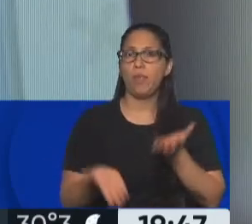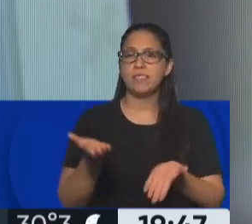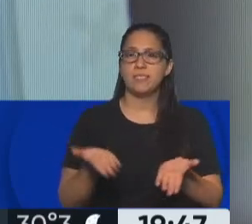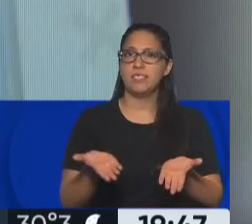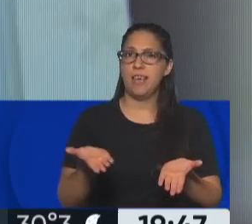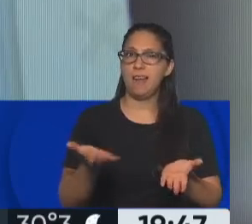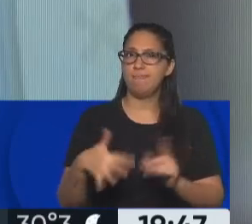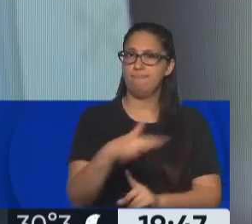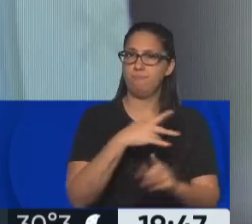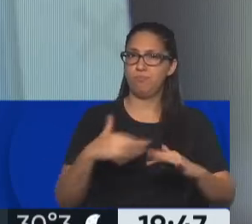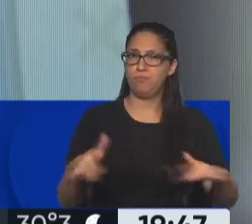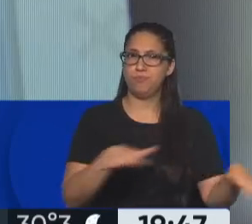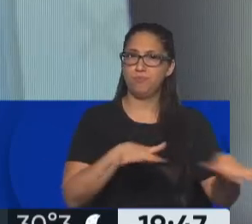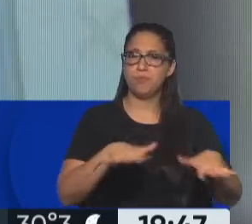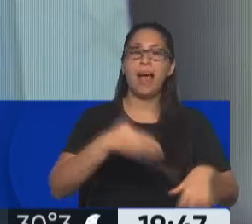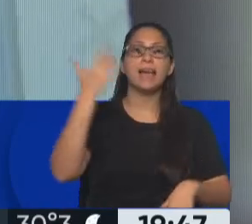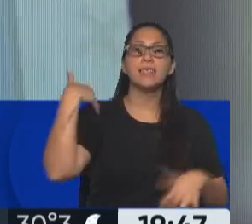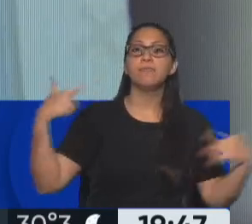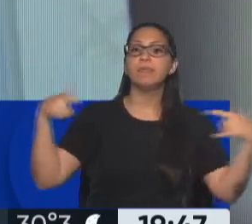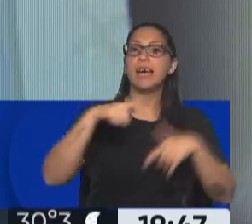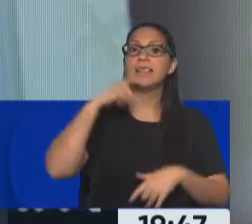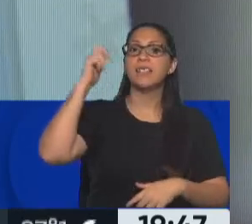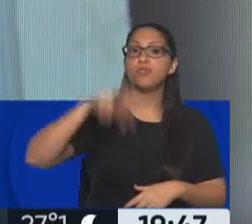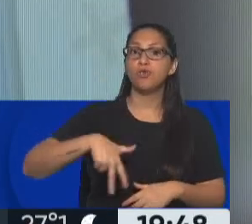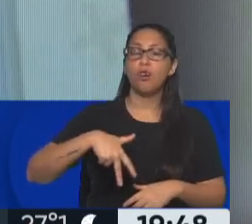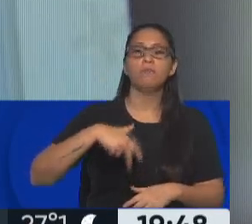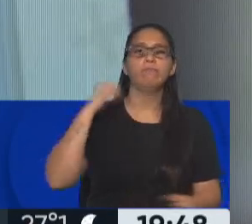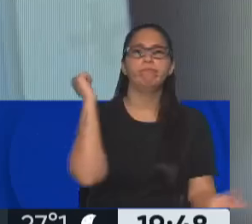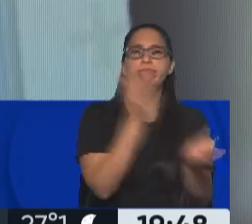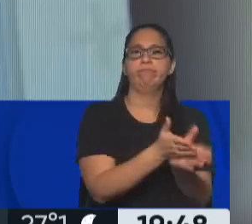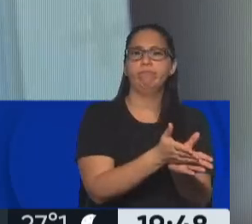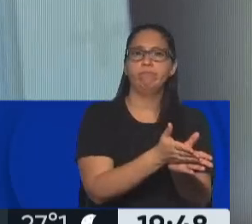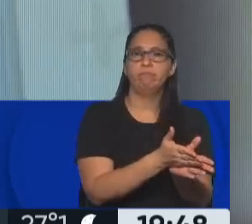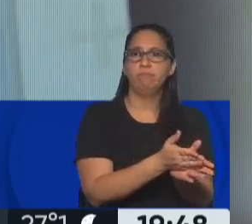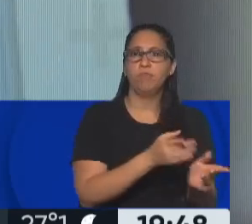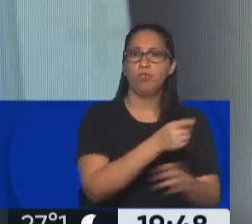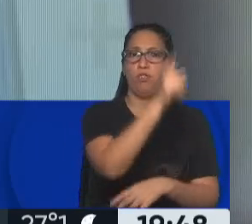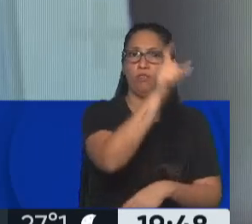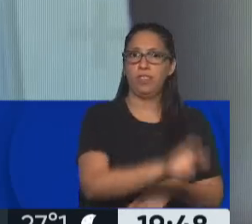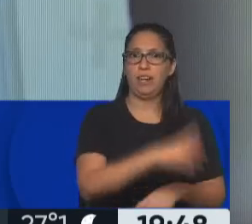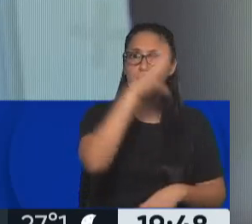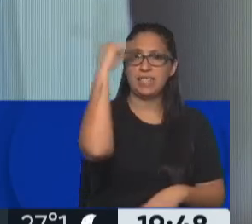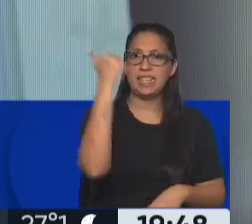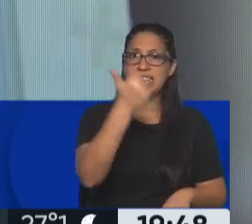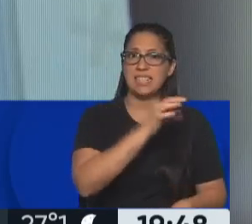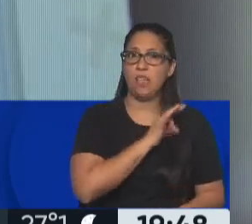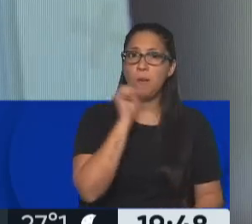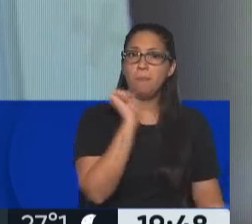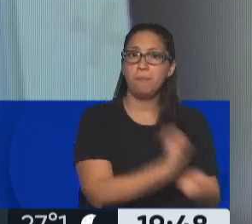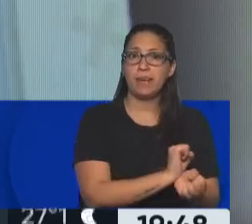ayer la Cámara Federal de Casación Penal la condenó a Cristina Fernández de Kirchner a 6 años de prisión